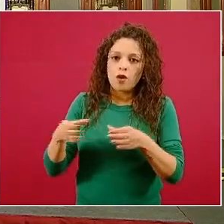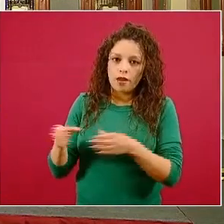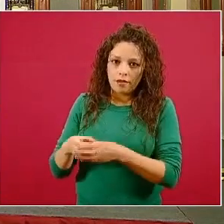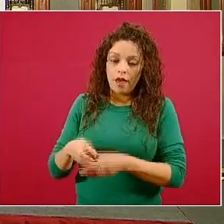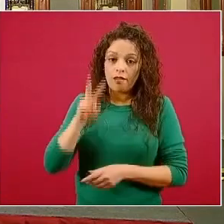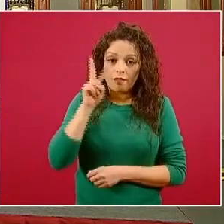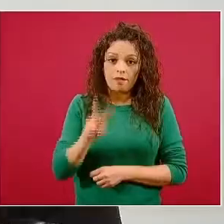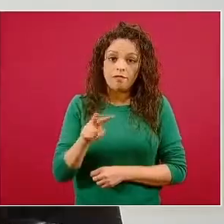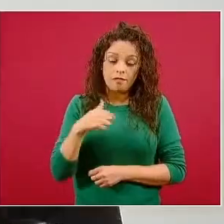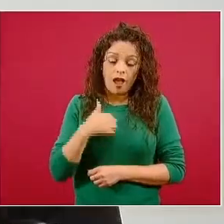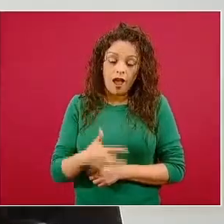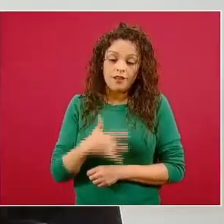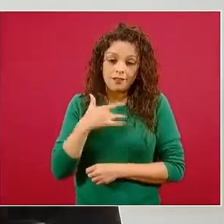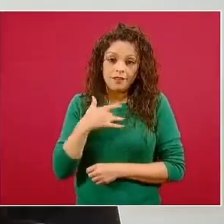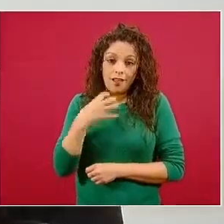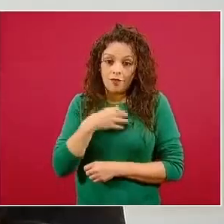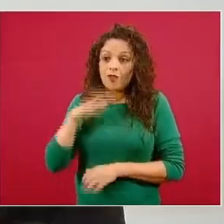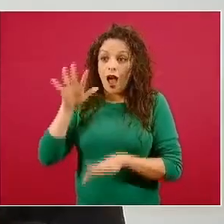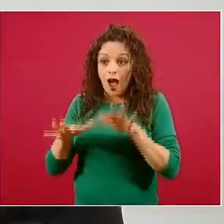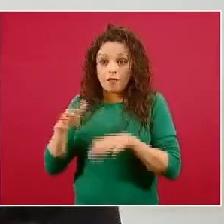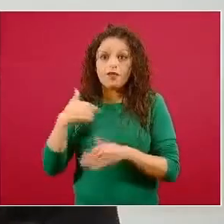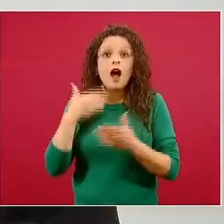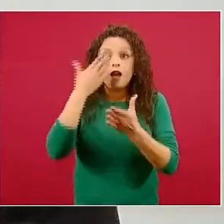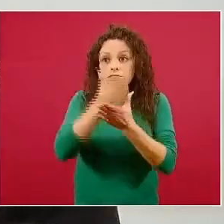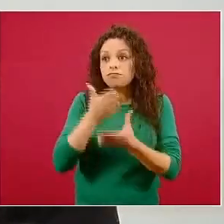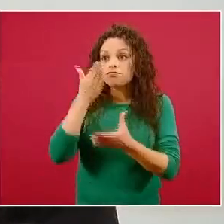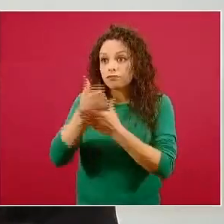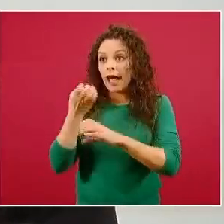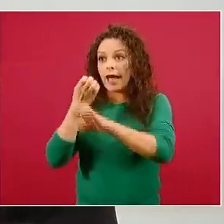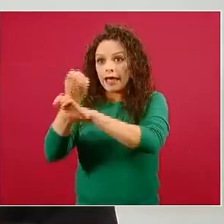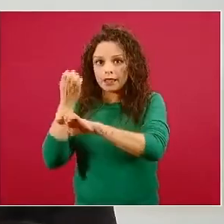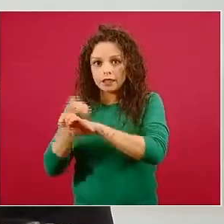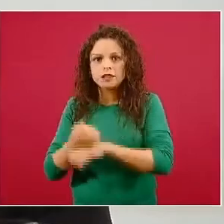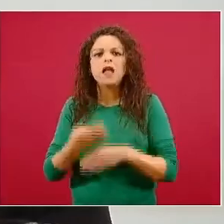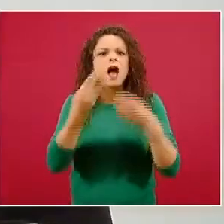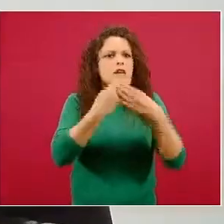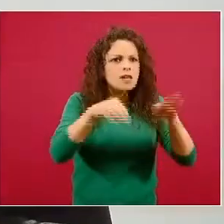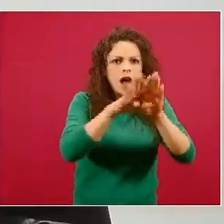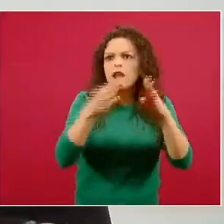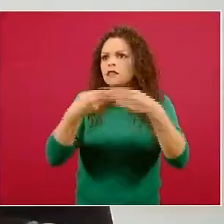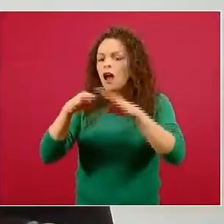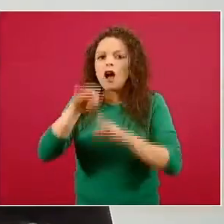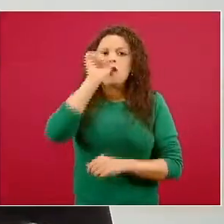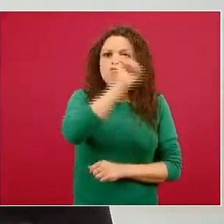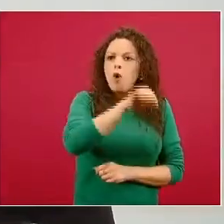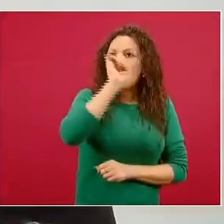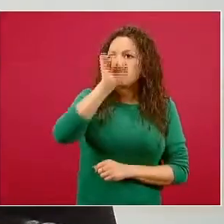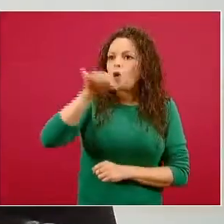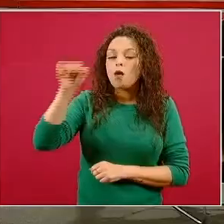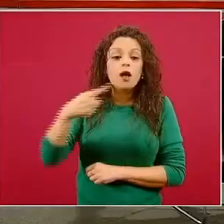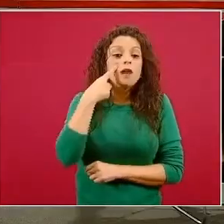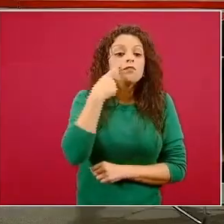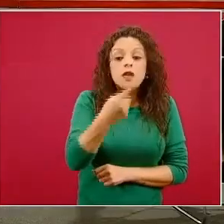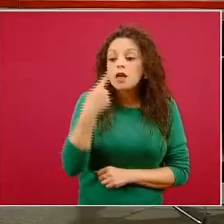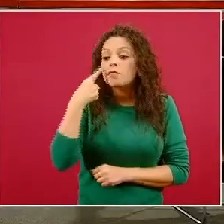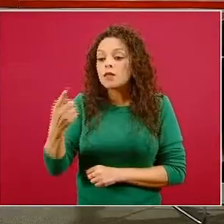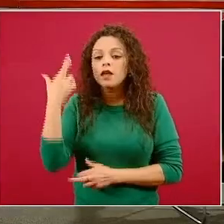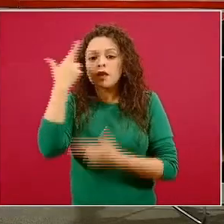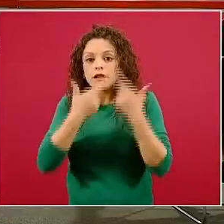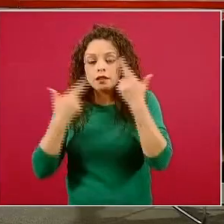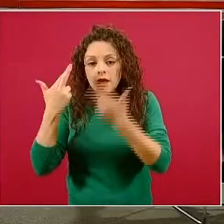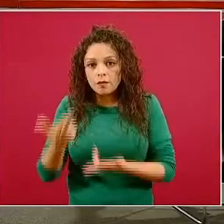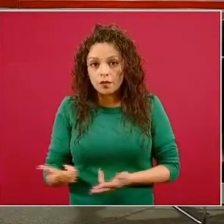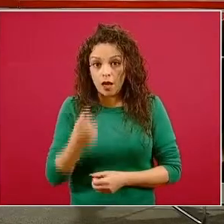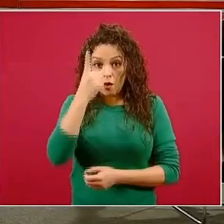algunos estados y ver lo que hacen, ir casa por casa, el estar viendo, y cuando se va a la casa no es nada más decirles